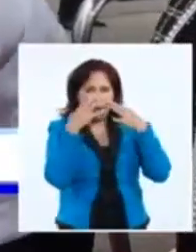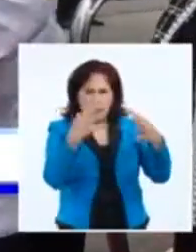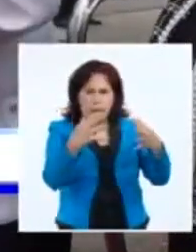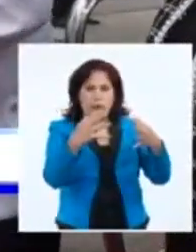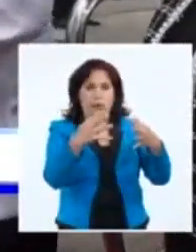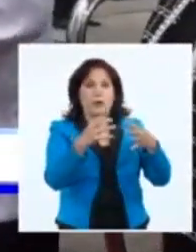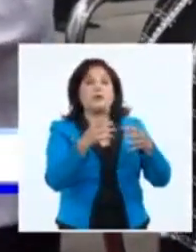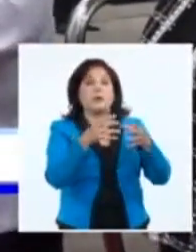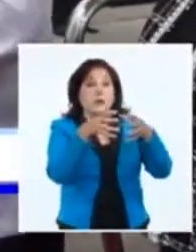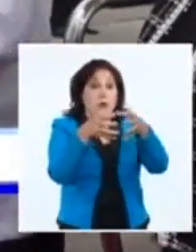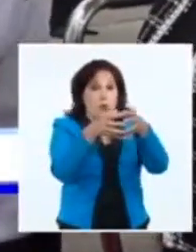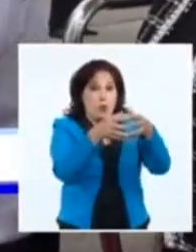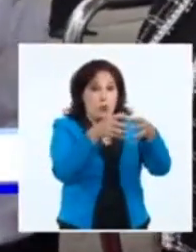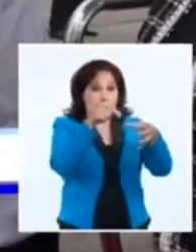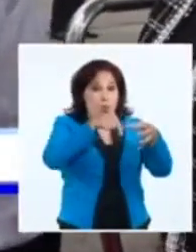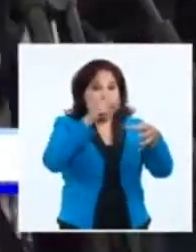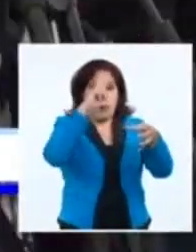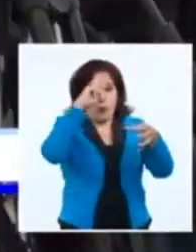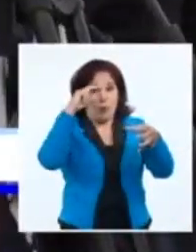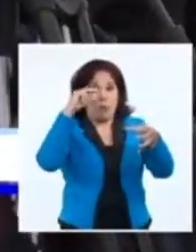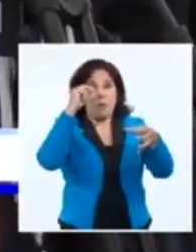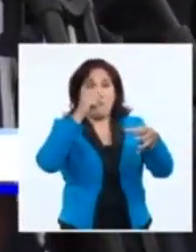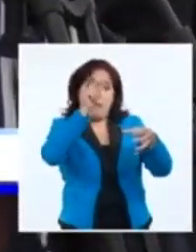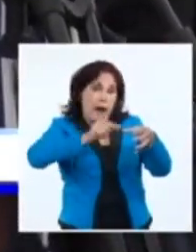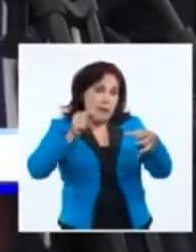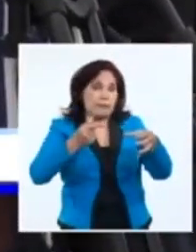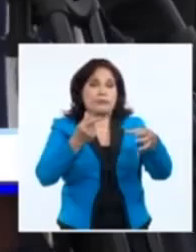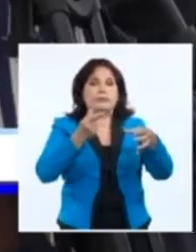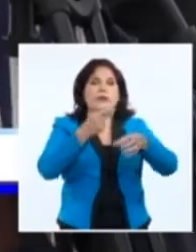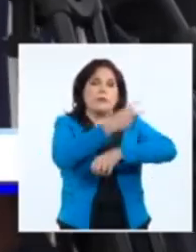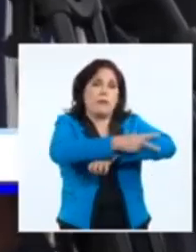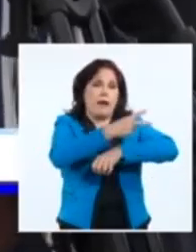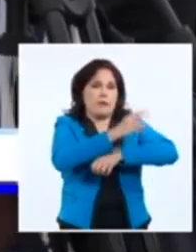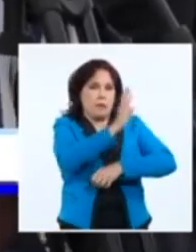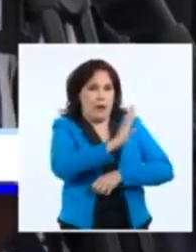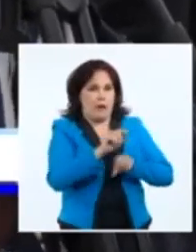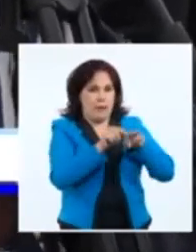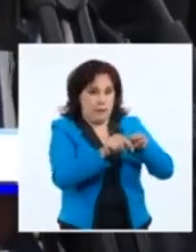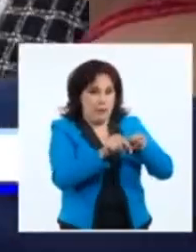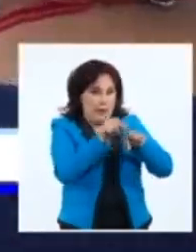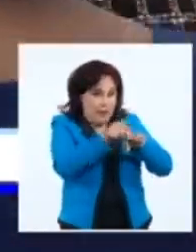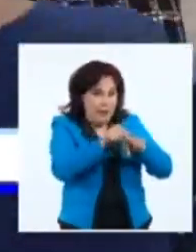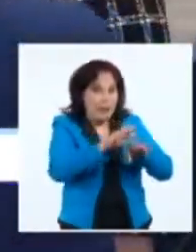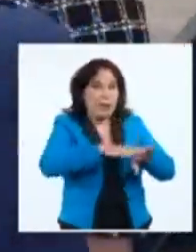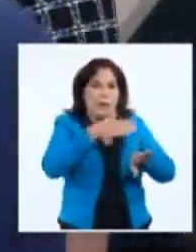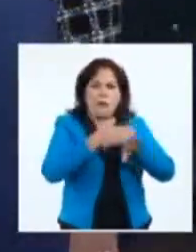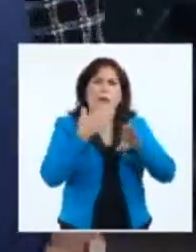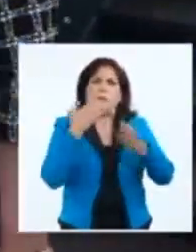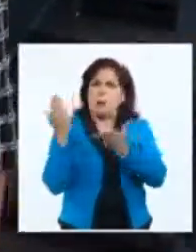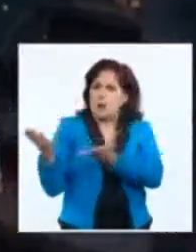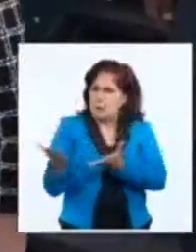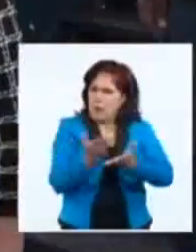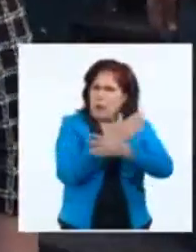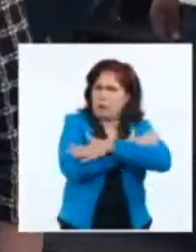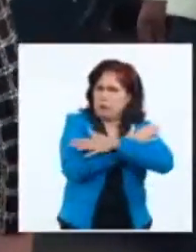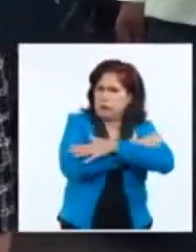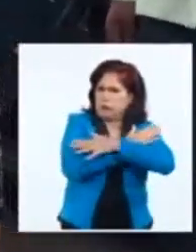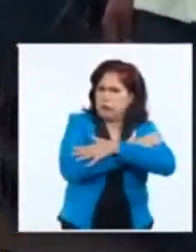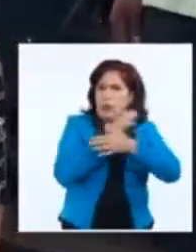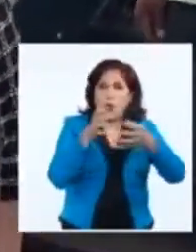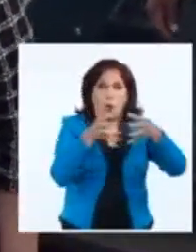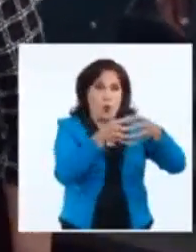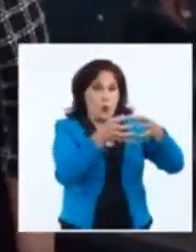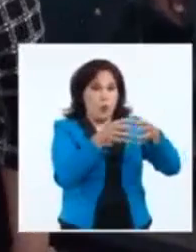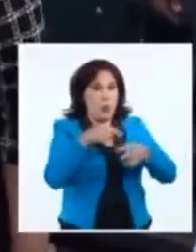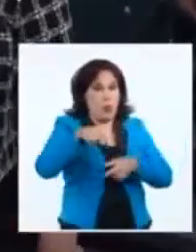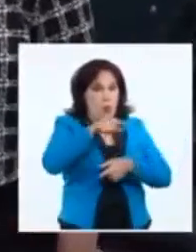la gobernadora general de esta nación caribeña, excelentísima señora Froilaz Salán, quien luego de darle la bienvenida en nombre de su gobierno y